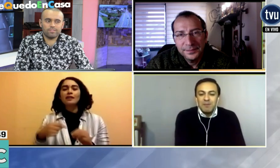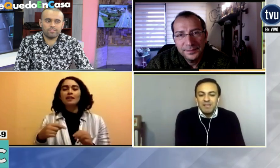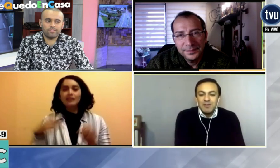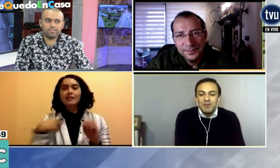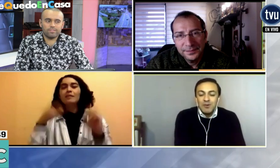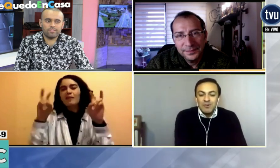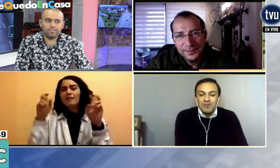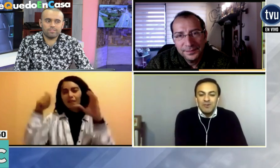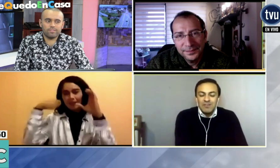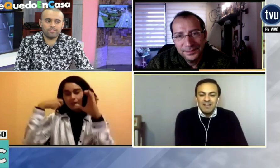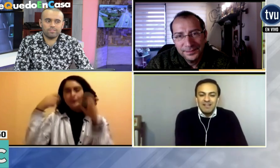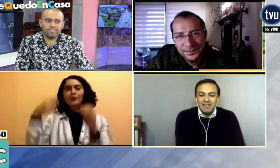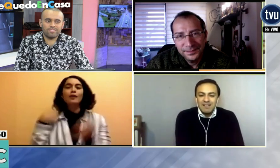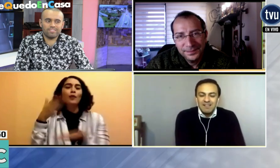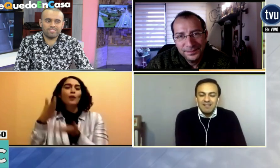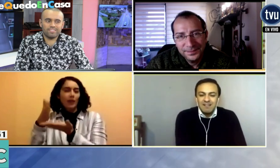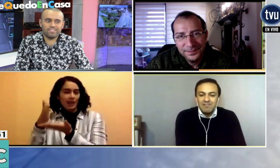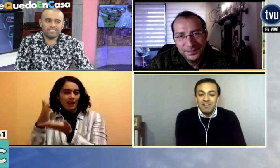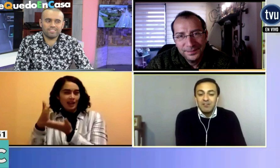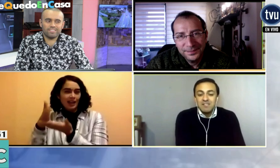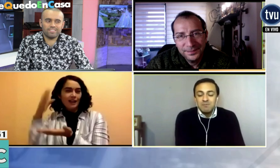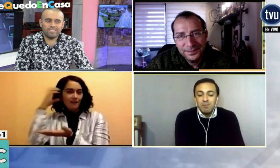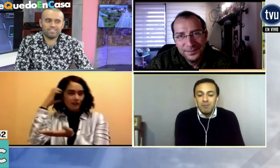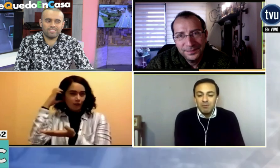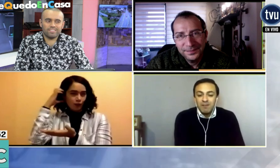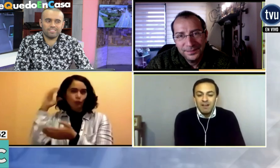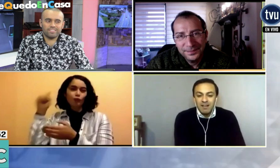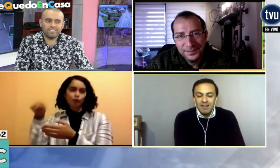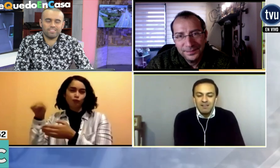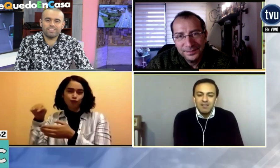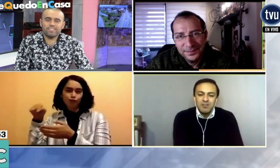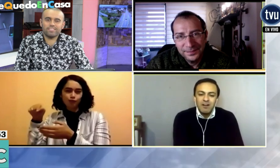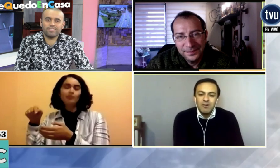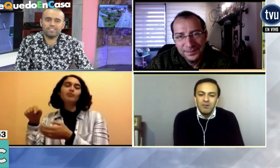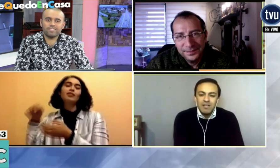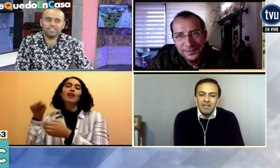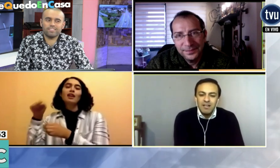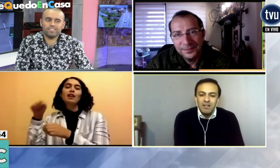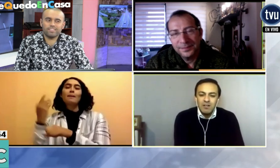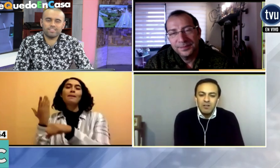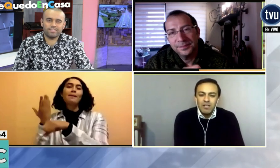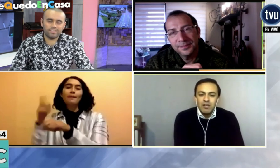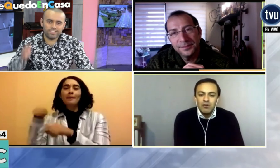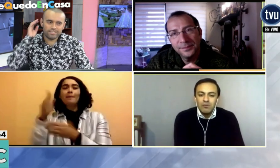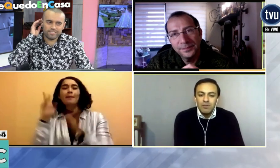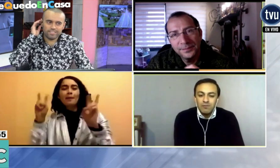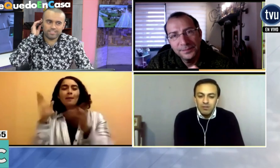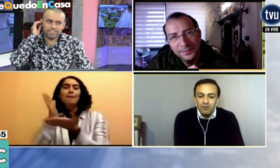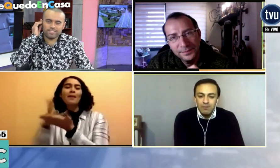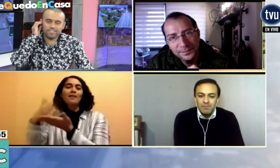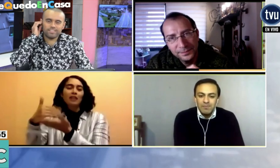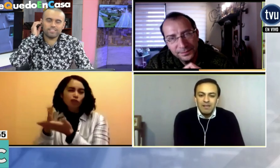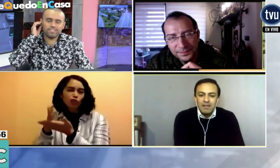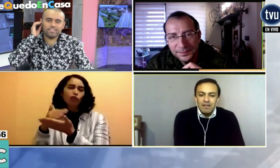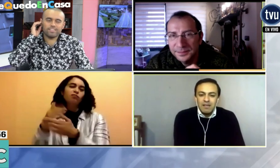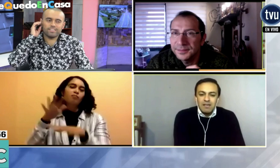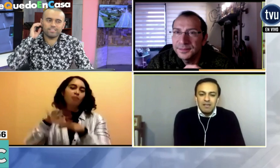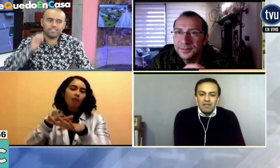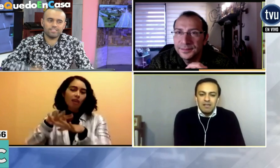Bueno, partiendo con lo del video que hicimos para Profes al Rescate, yo trabajo en el Colegio Bio Bio